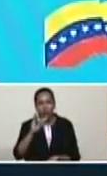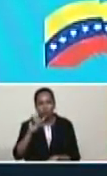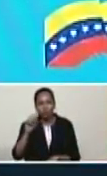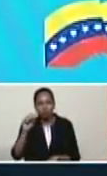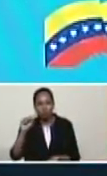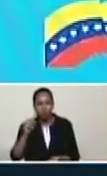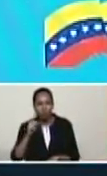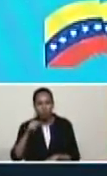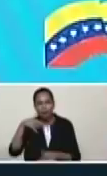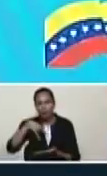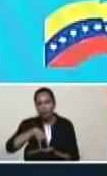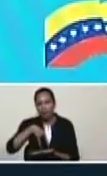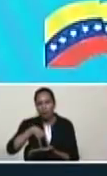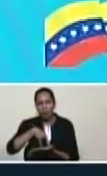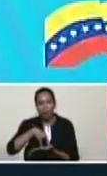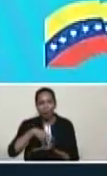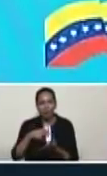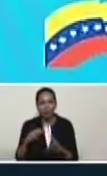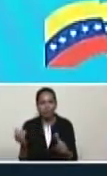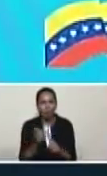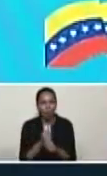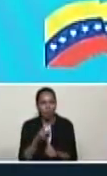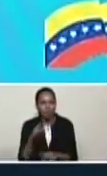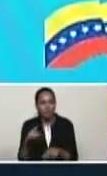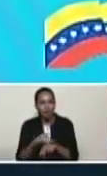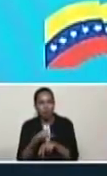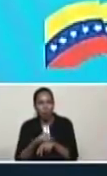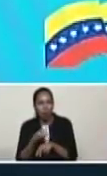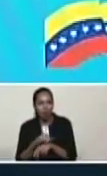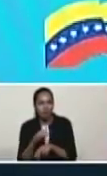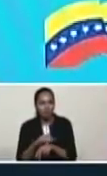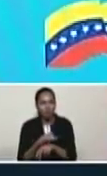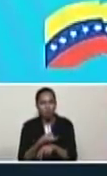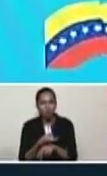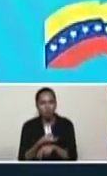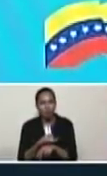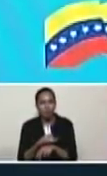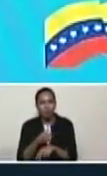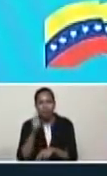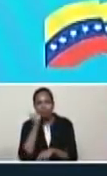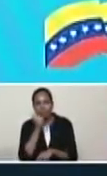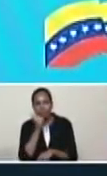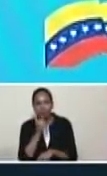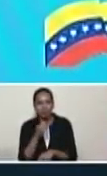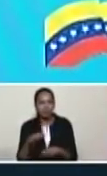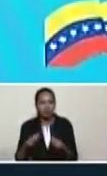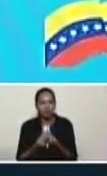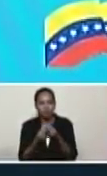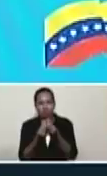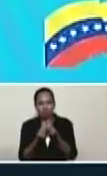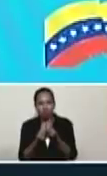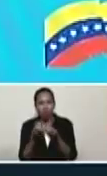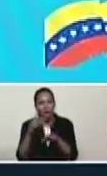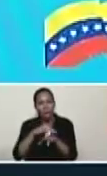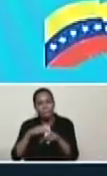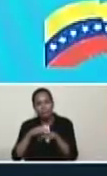Carabobo, allá se encuentra el gobernador Rafael Lacaba junto al ministro Ildemaro Villarroel.